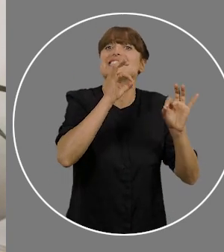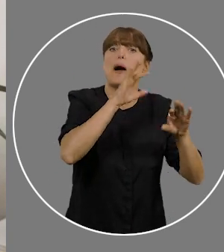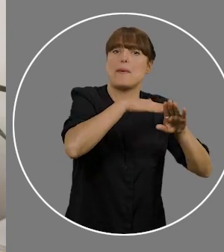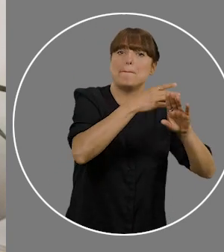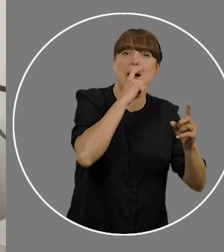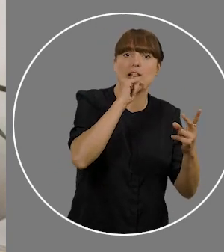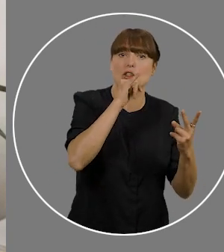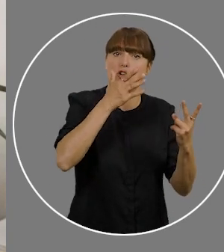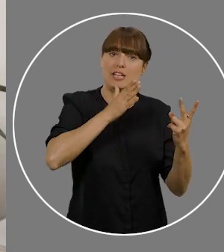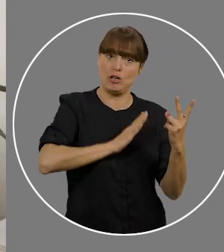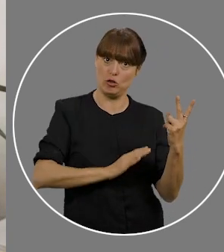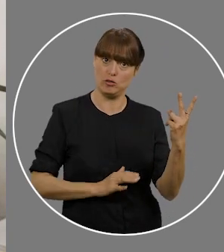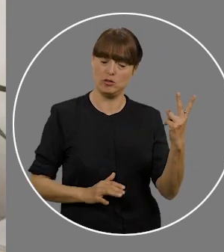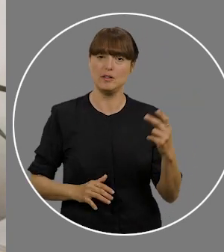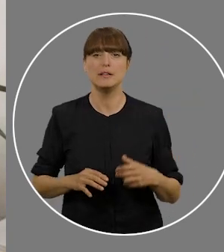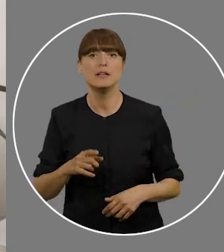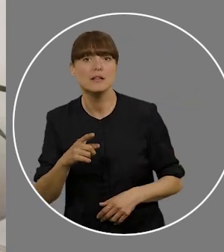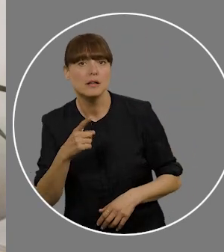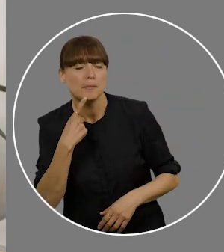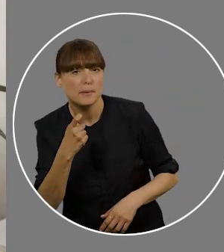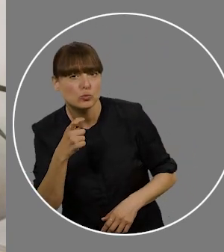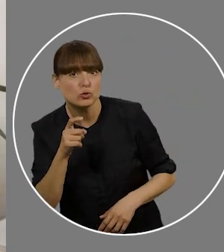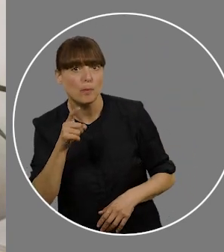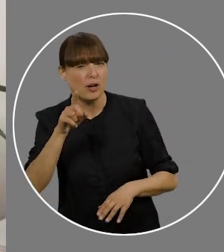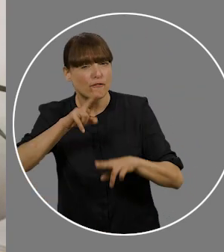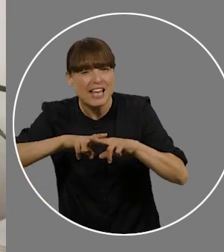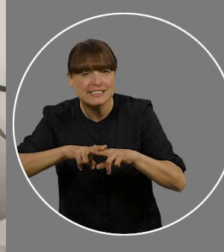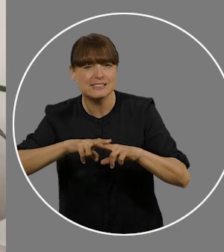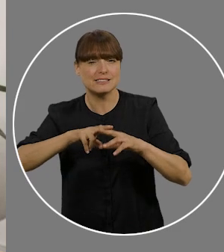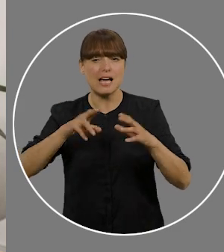como domingos o así, se encontraban con los vecinos a